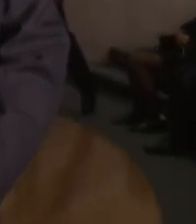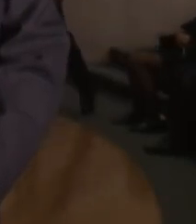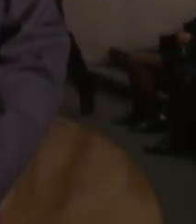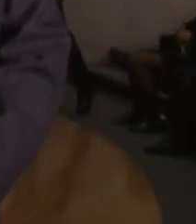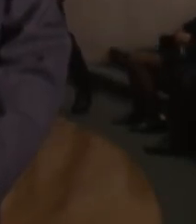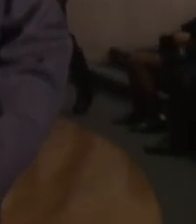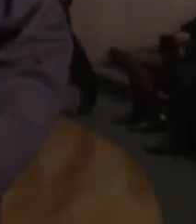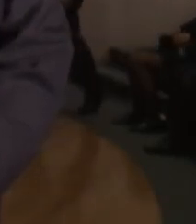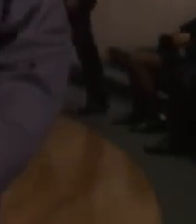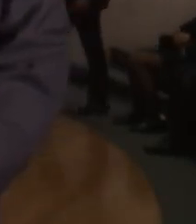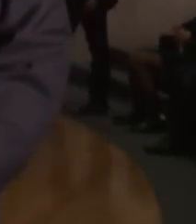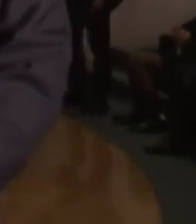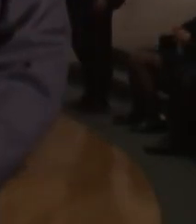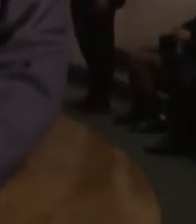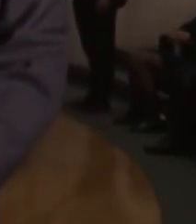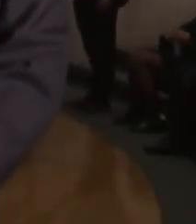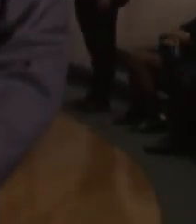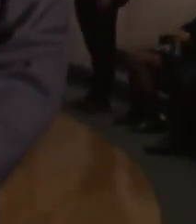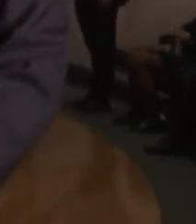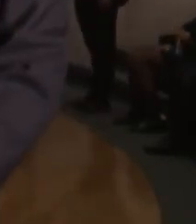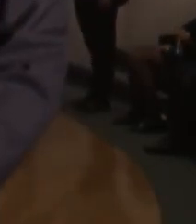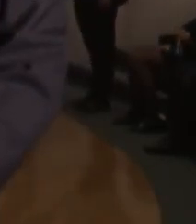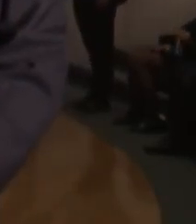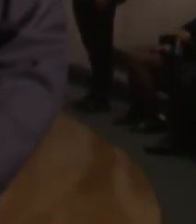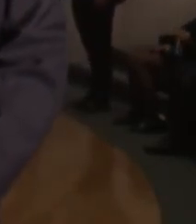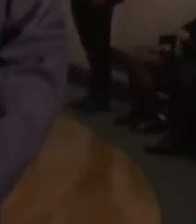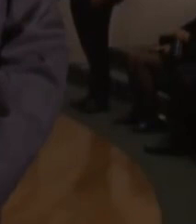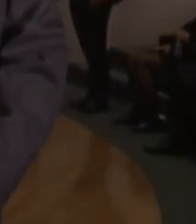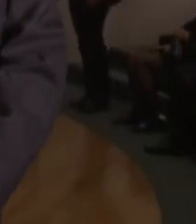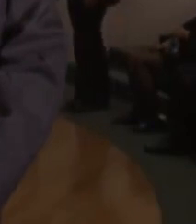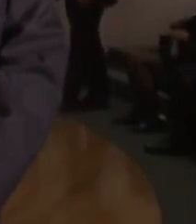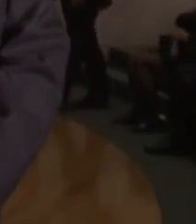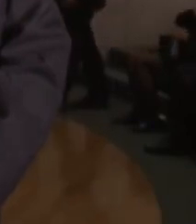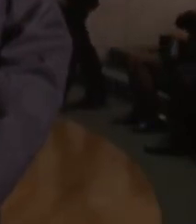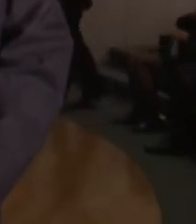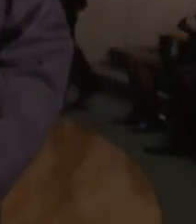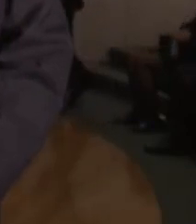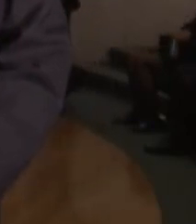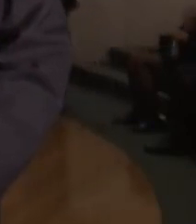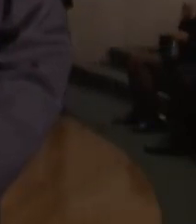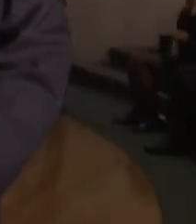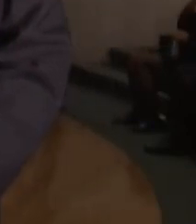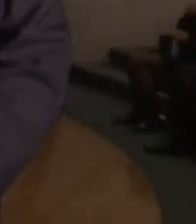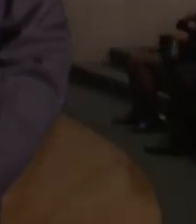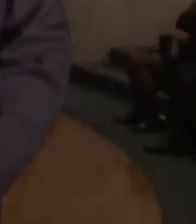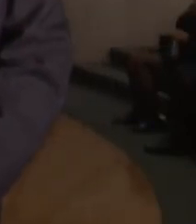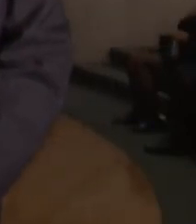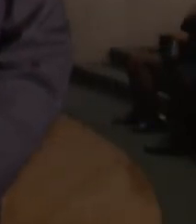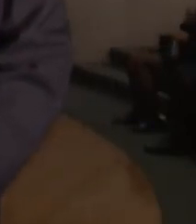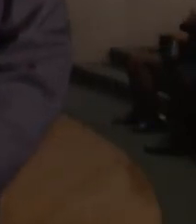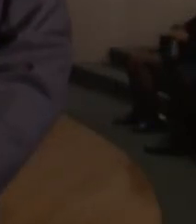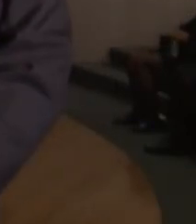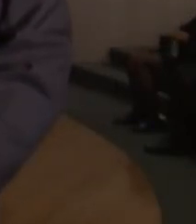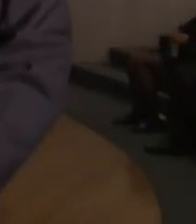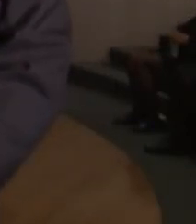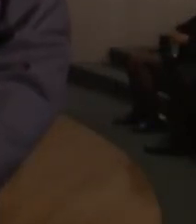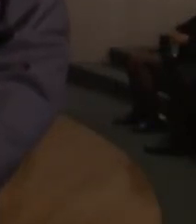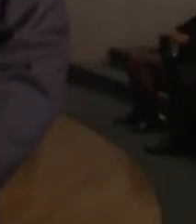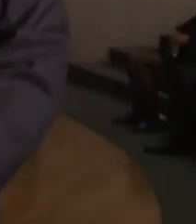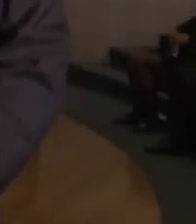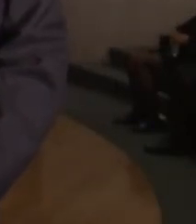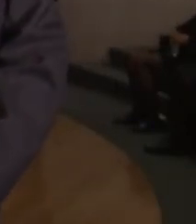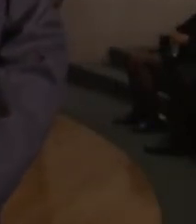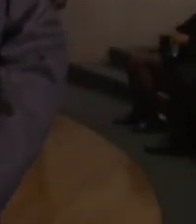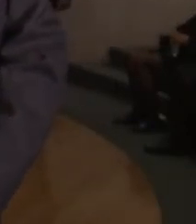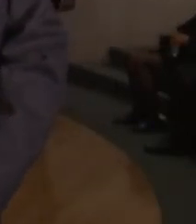el proceso electoral en todas sus etapas. Concluye aquí una etapa para el Tribunal Electoral y, bueno, pues continuamos con este resumen que